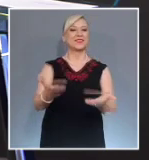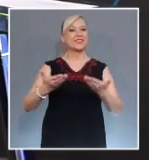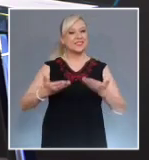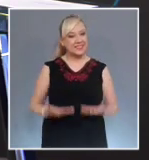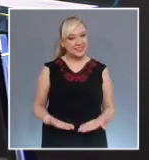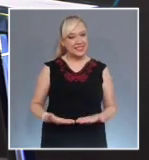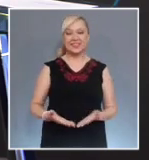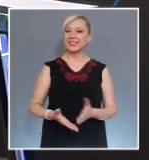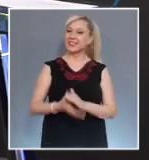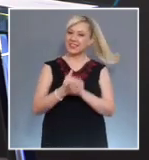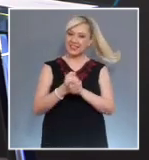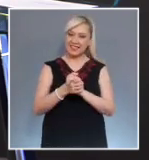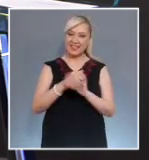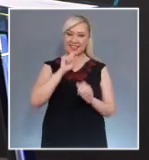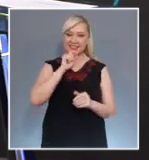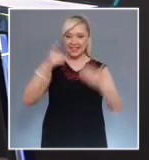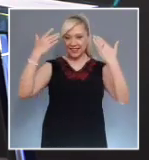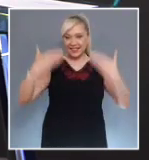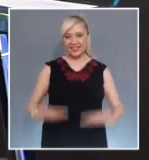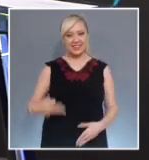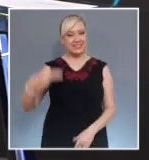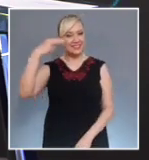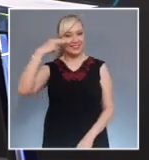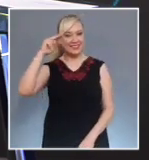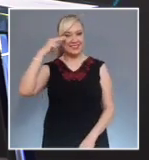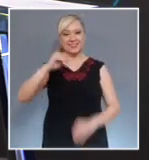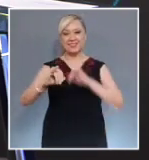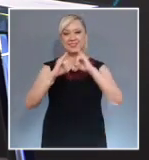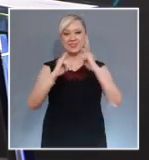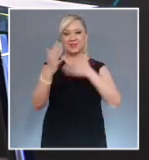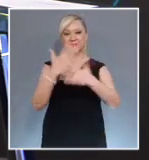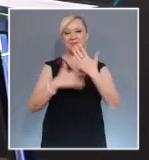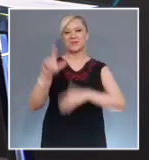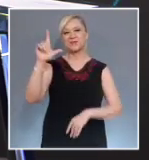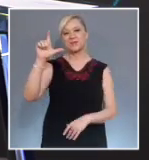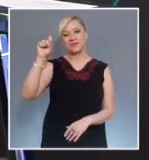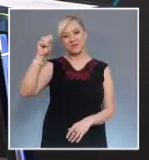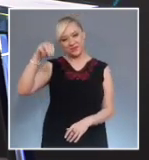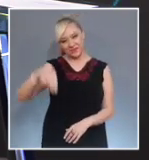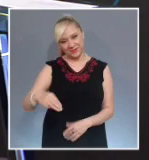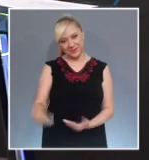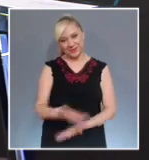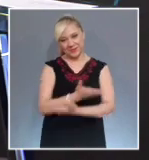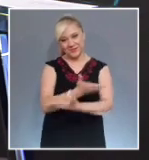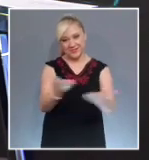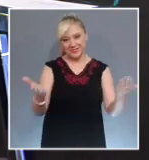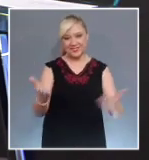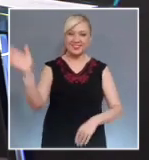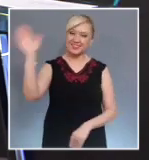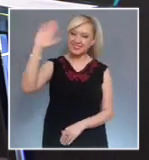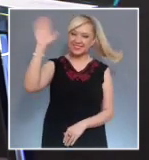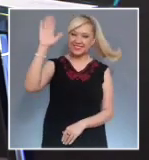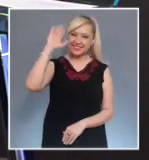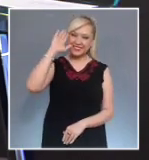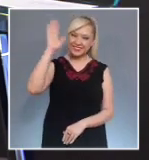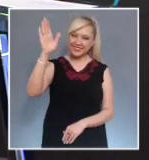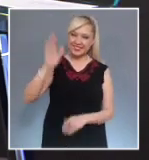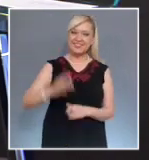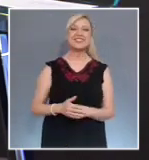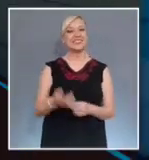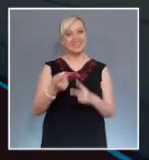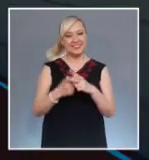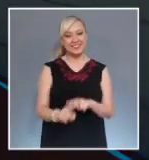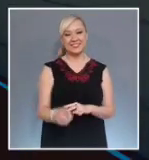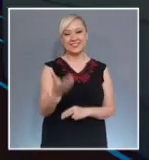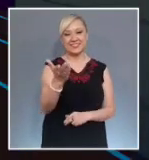saludamos a mi compañera Nidia Díaz en la interpretación de lengua de señas mexicana Hola Nidia así comenzamos